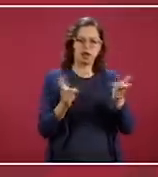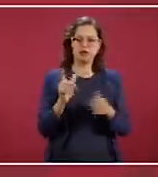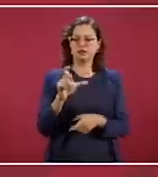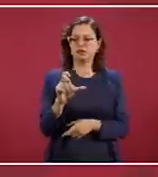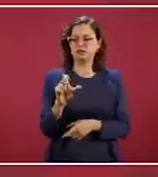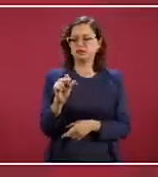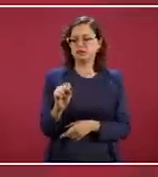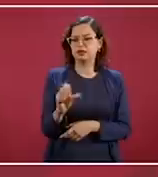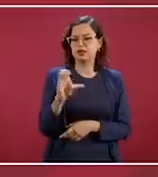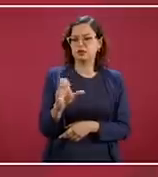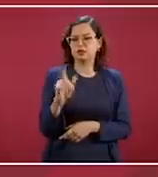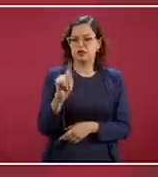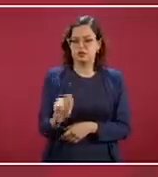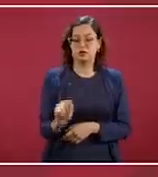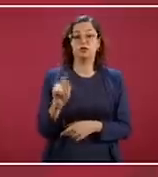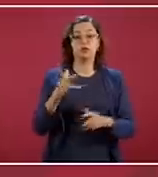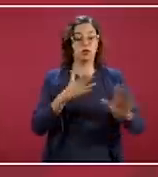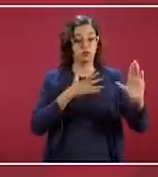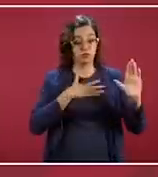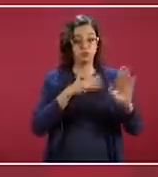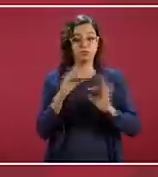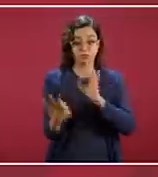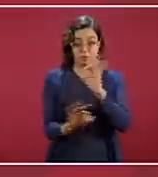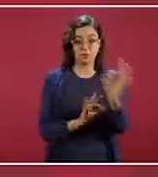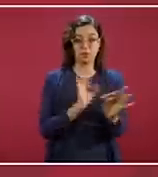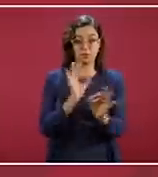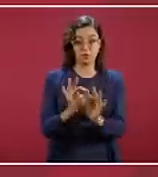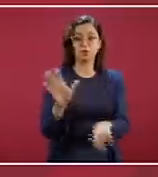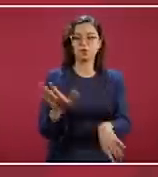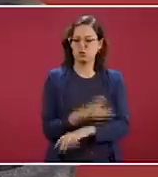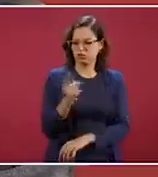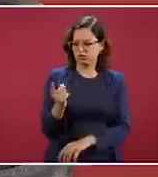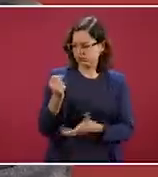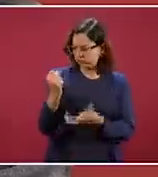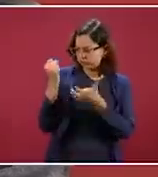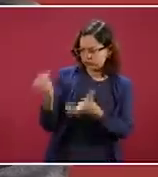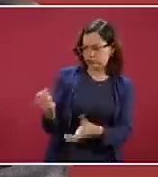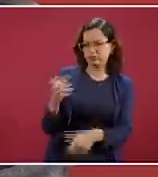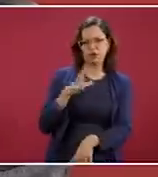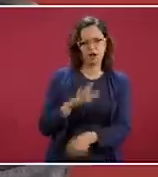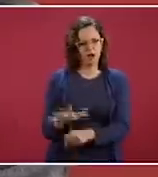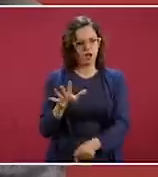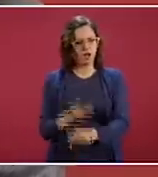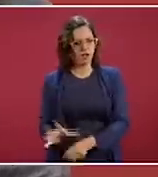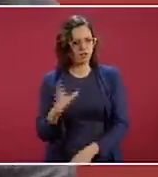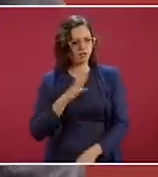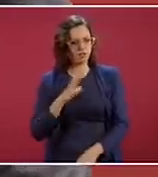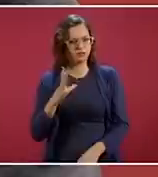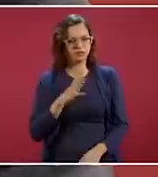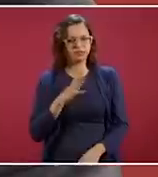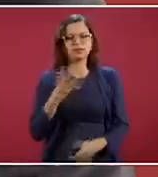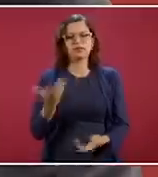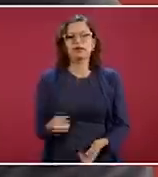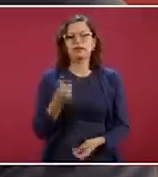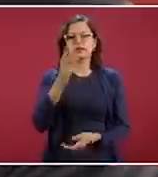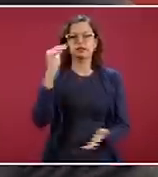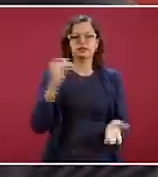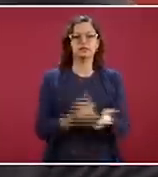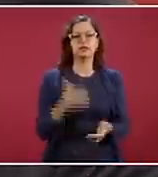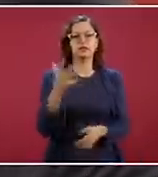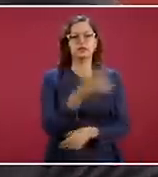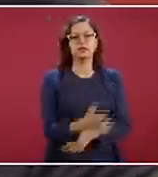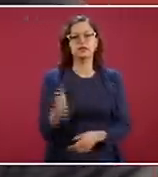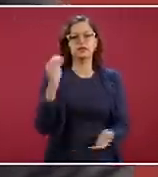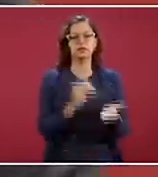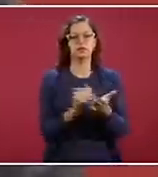Comunicaciones cumpla con el compromiso porque tienen los fondos, se invirtieron